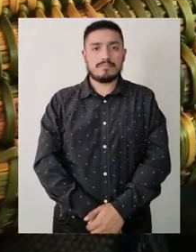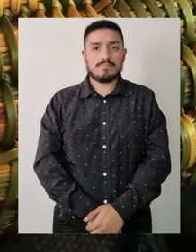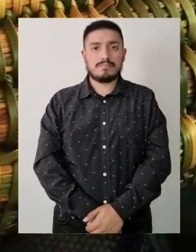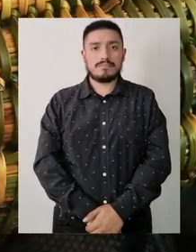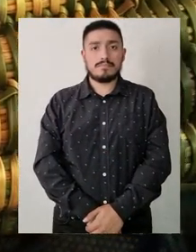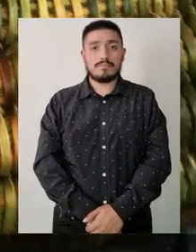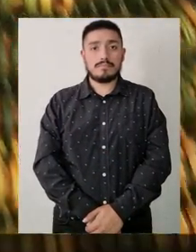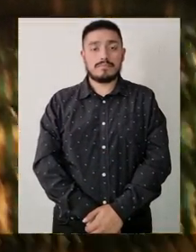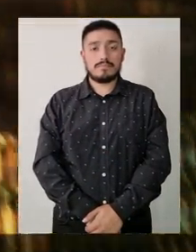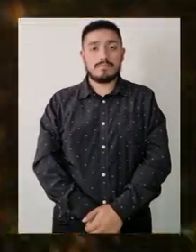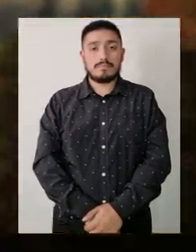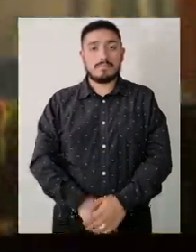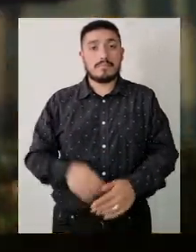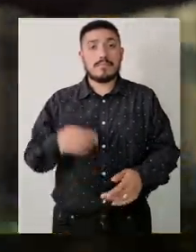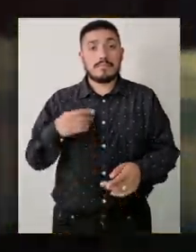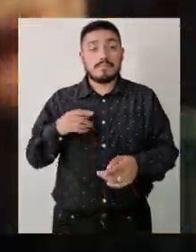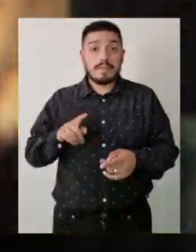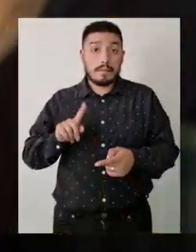Se hace un